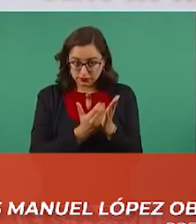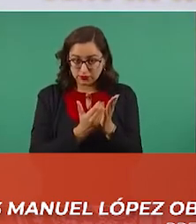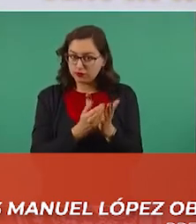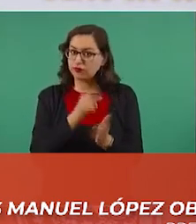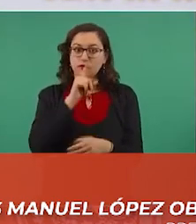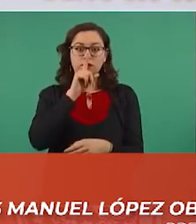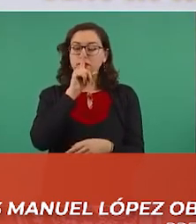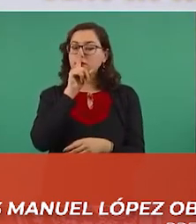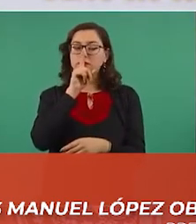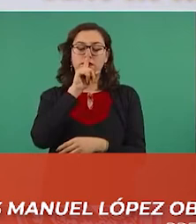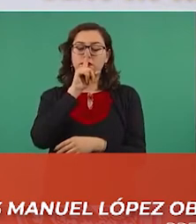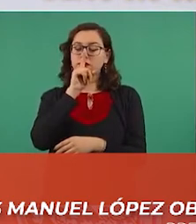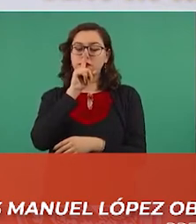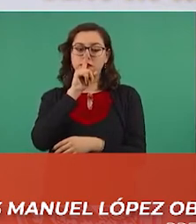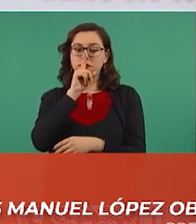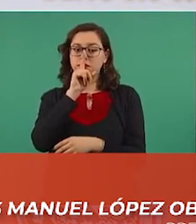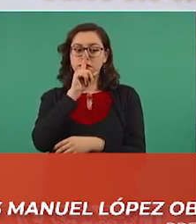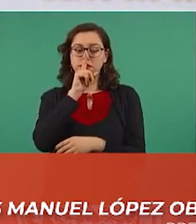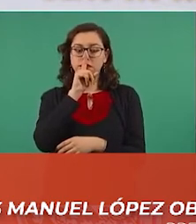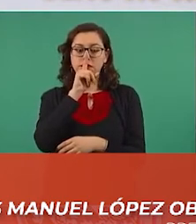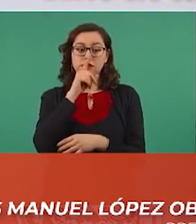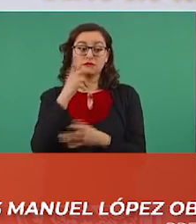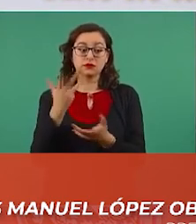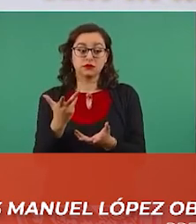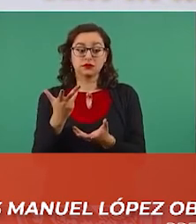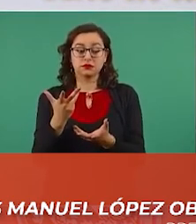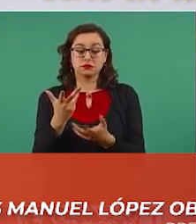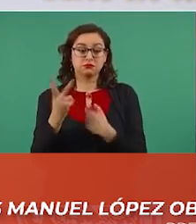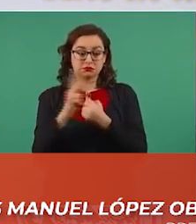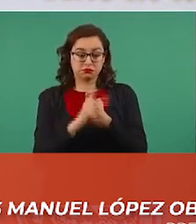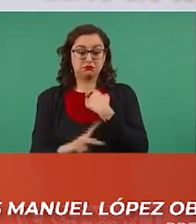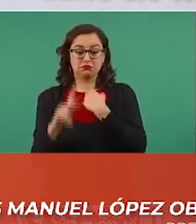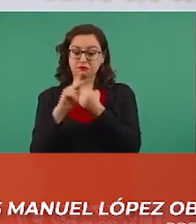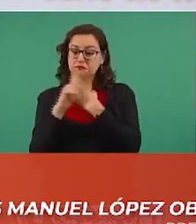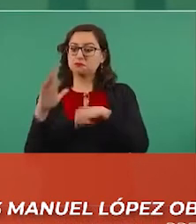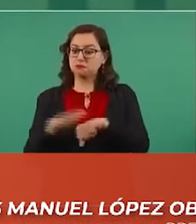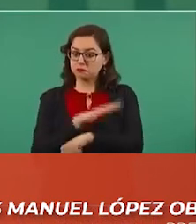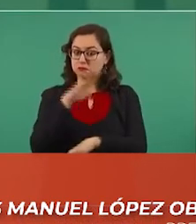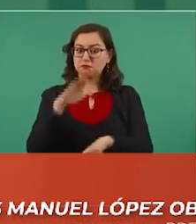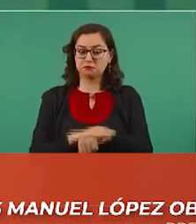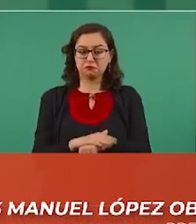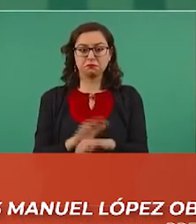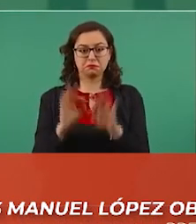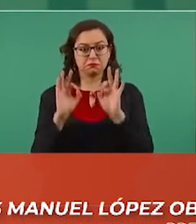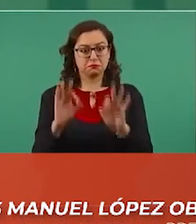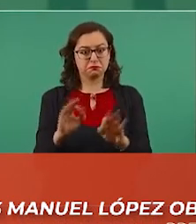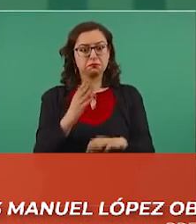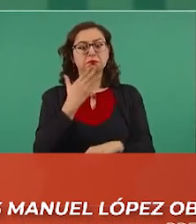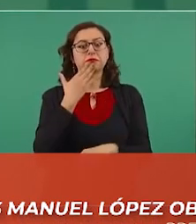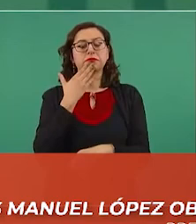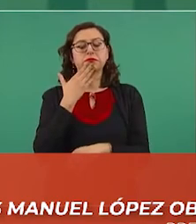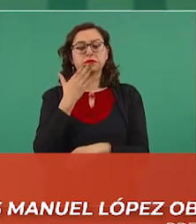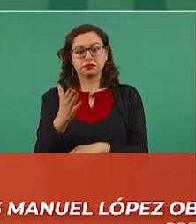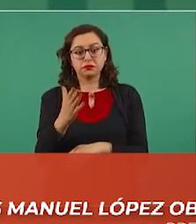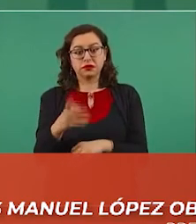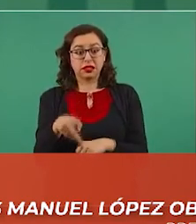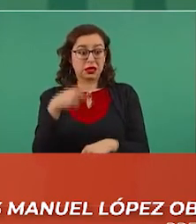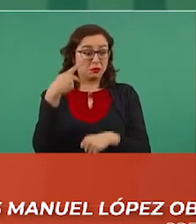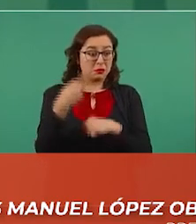la calificación como país en cuanto a riesgo,